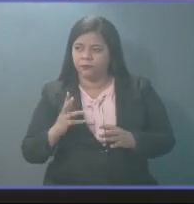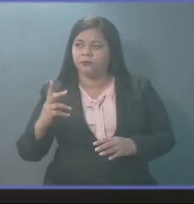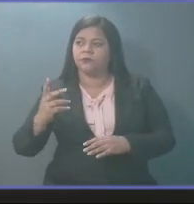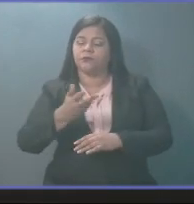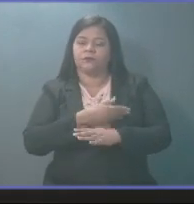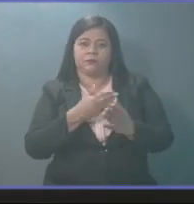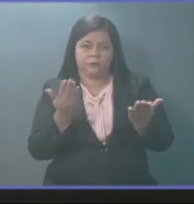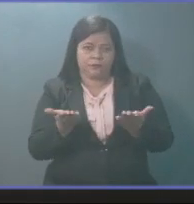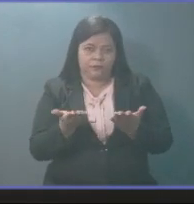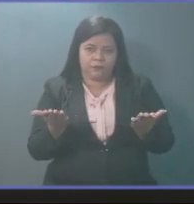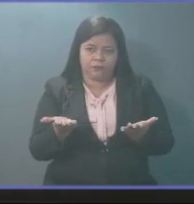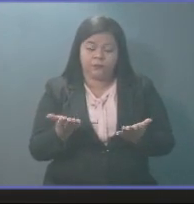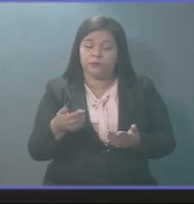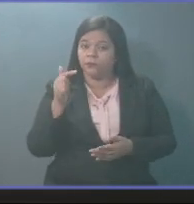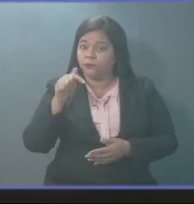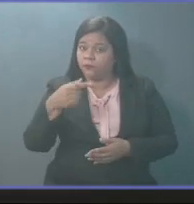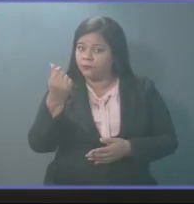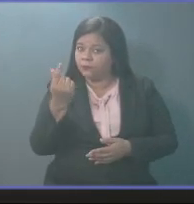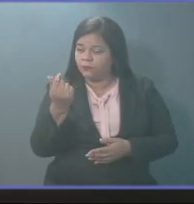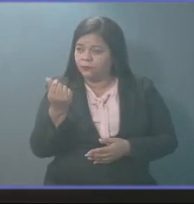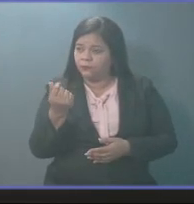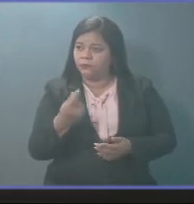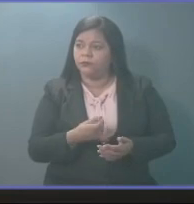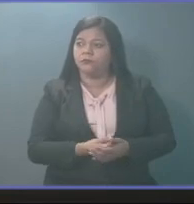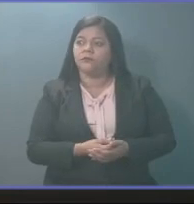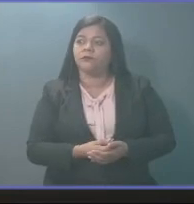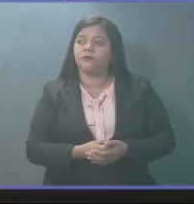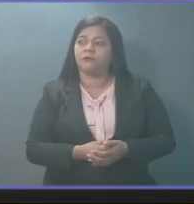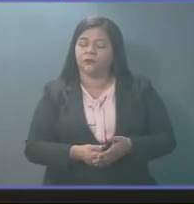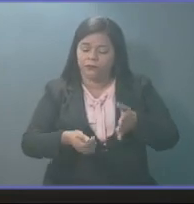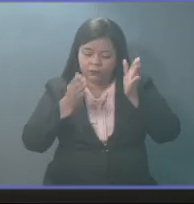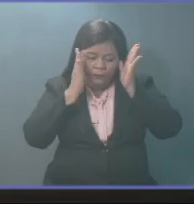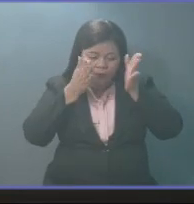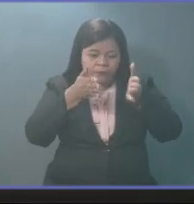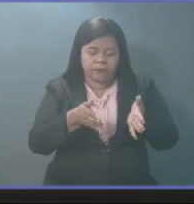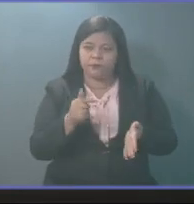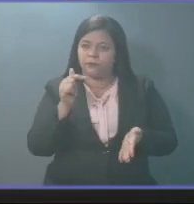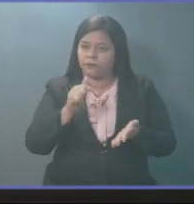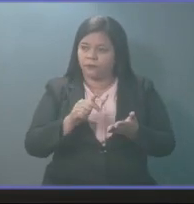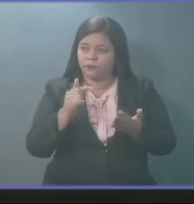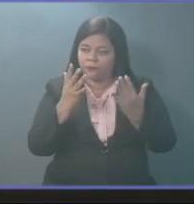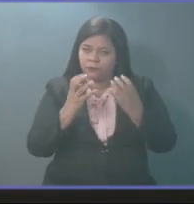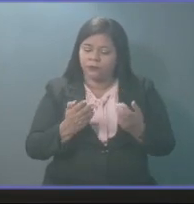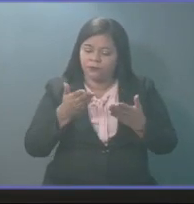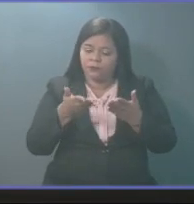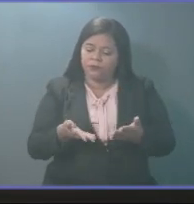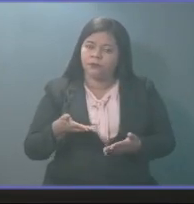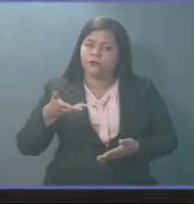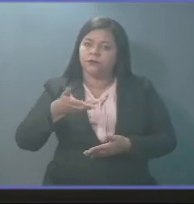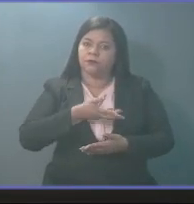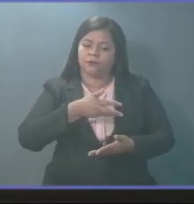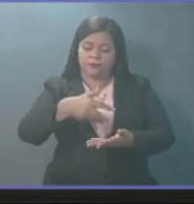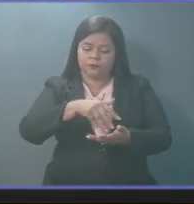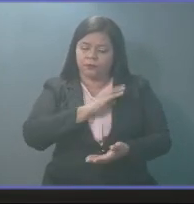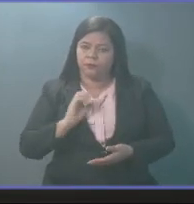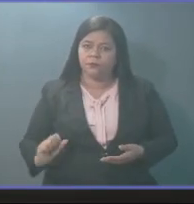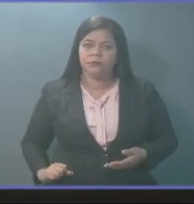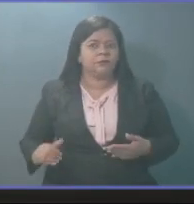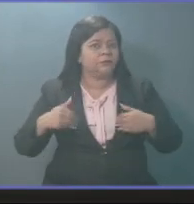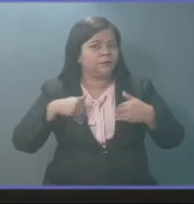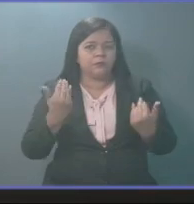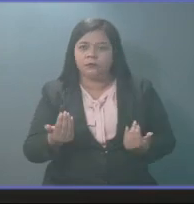haciendo y estos fondos tienen que ir en esa dirección de contribuir con la población que no tiene